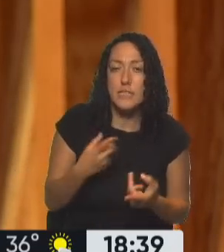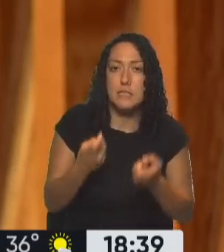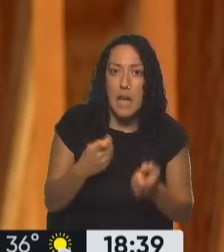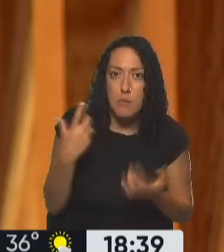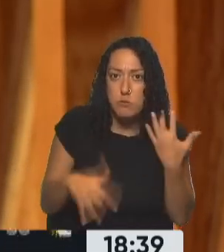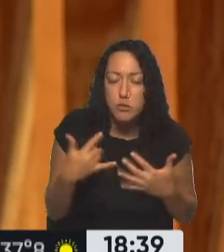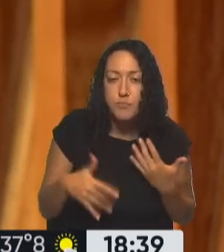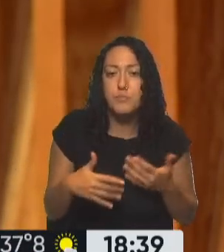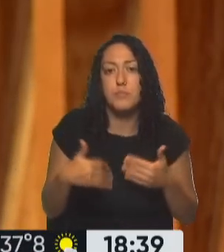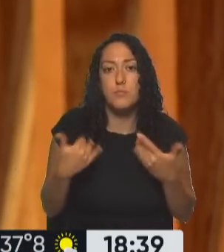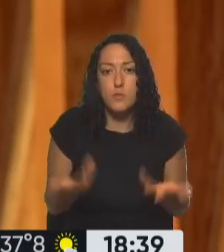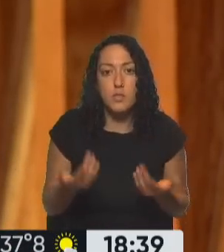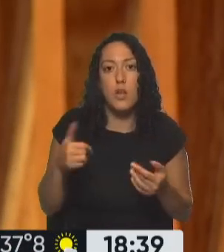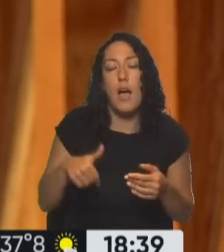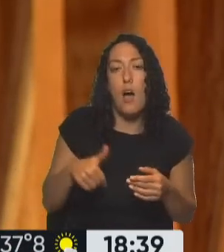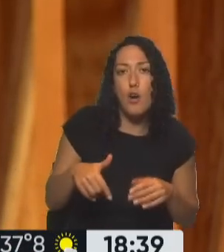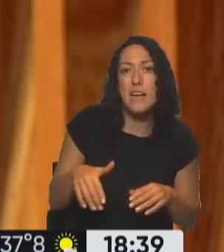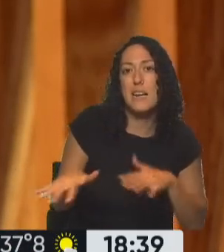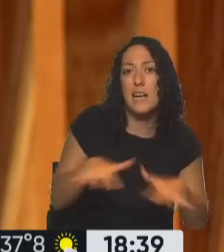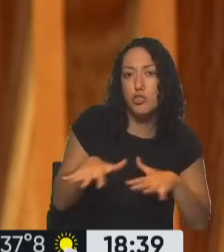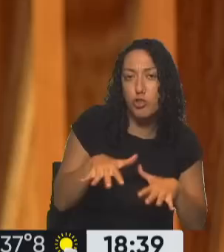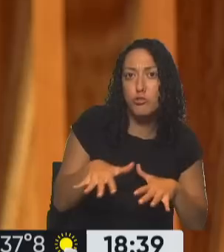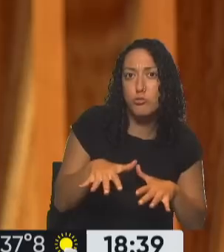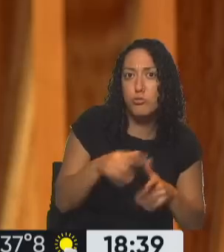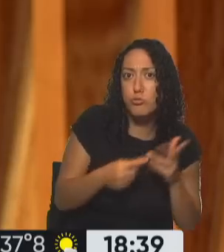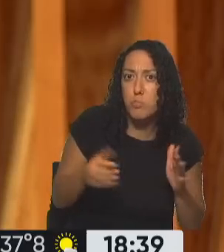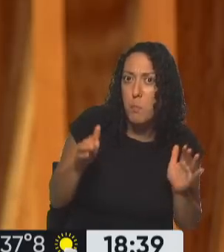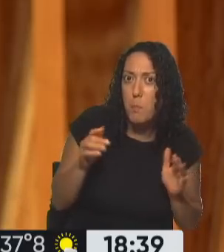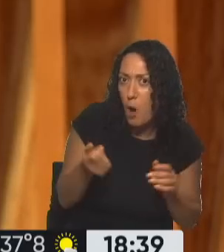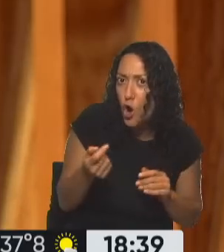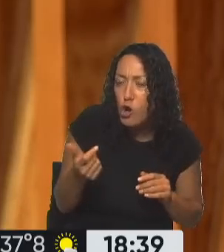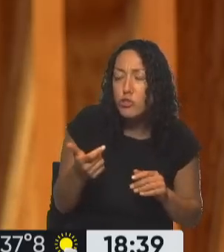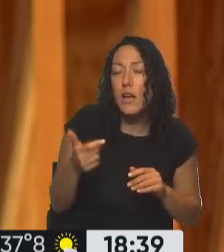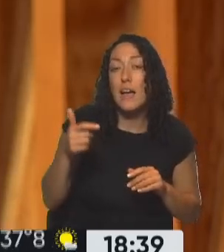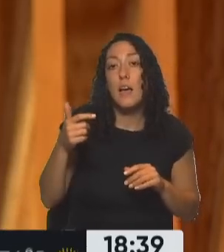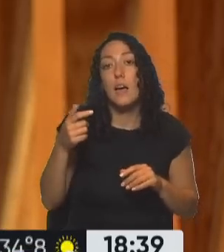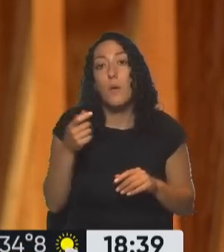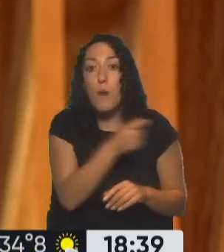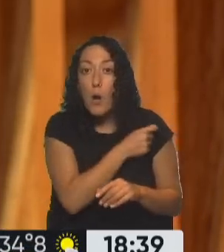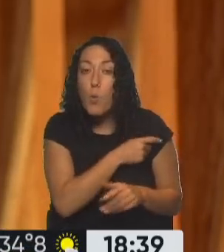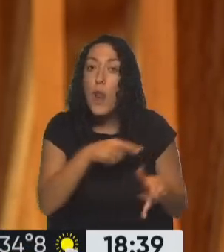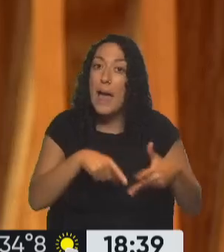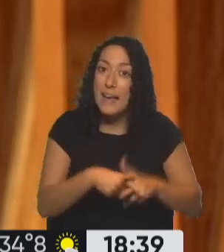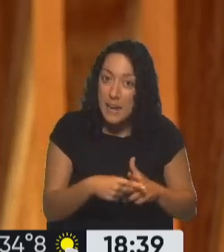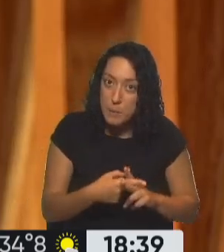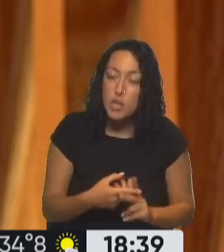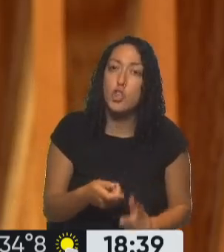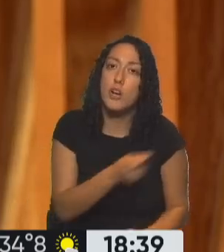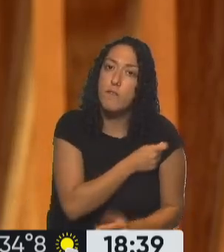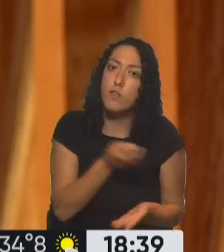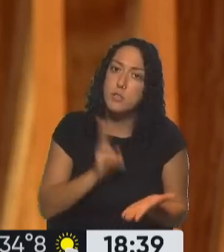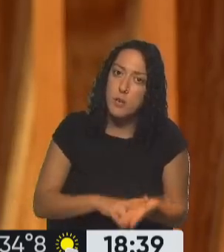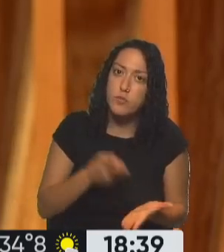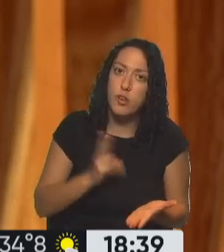el piso más bajo del caso, sabemos que no va a desaparecer, pero sí que tenemos esa herramienta que es la vacuna, hay que seguir recibiendo los refuerzos, tenemos